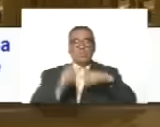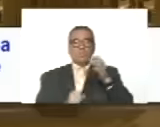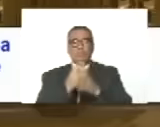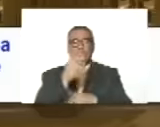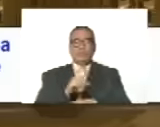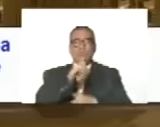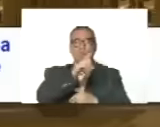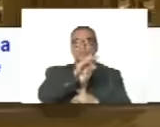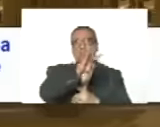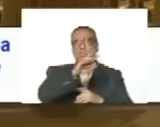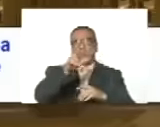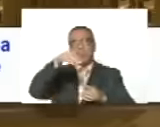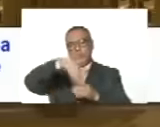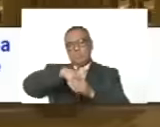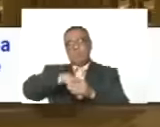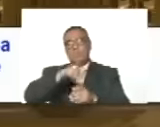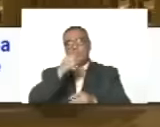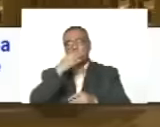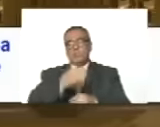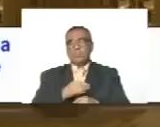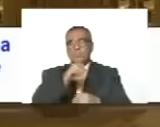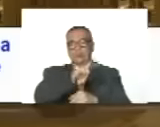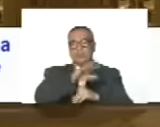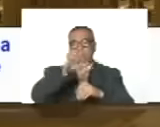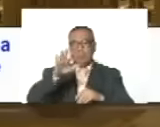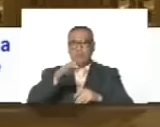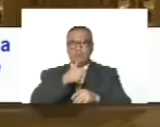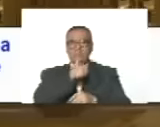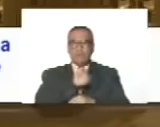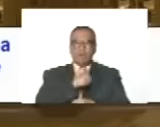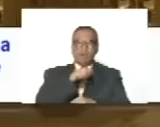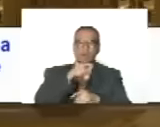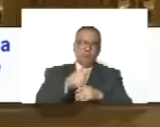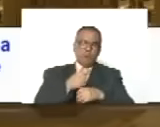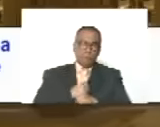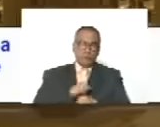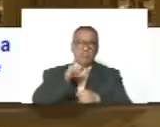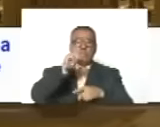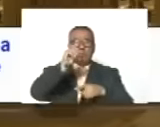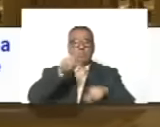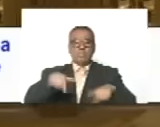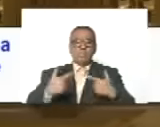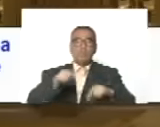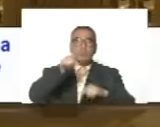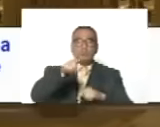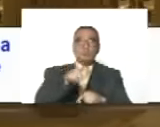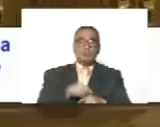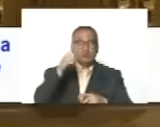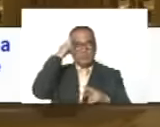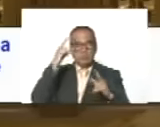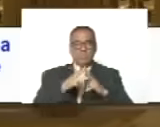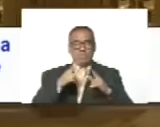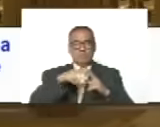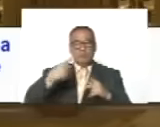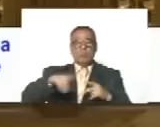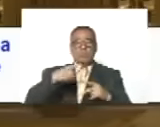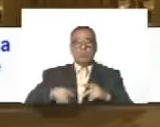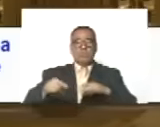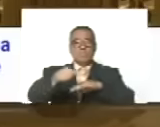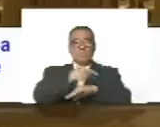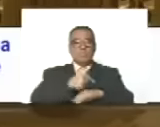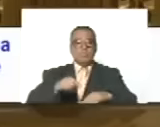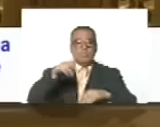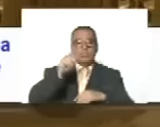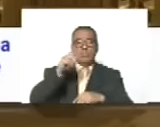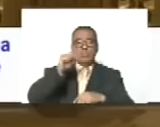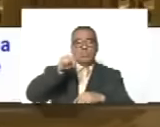con 143 votos a favor, 25 abstenciones y 9 en contra, donde se reconocen más derechos al Estado de